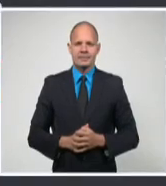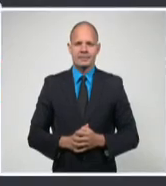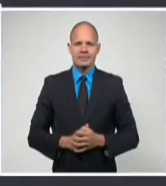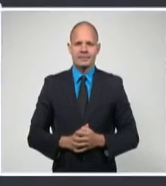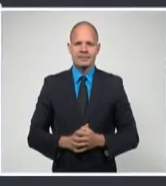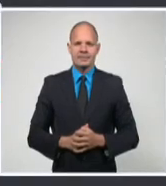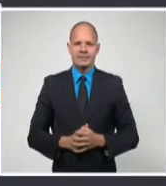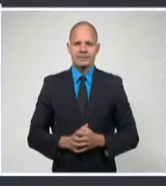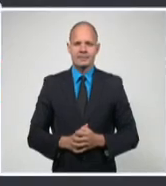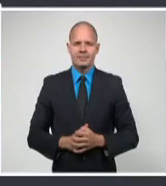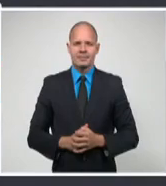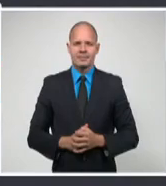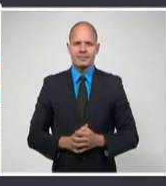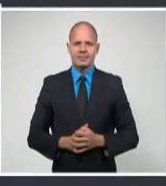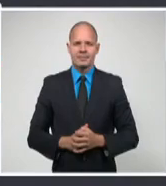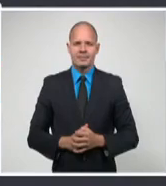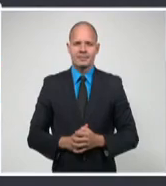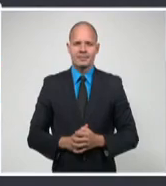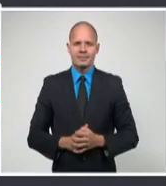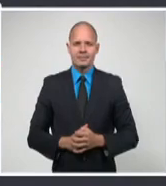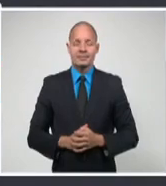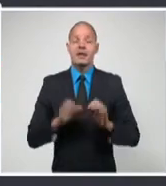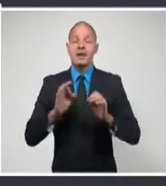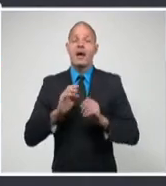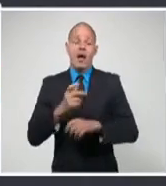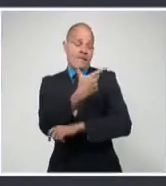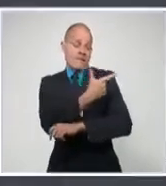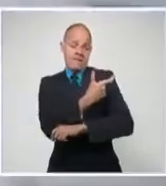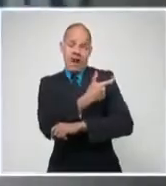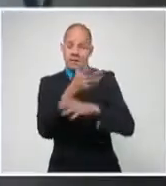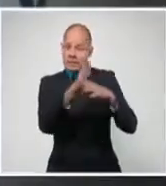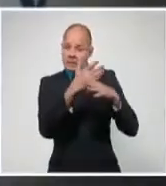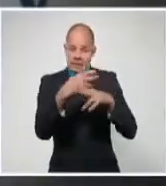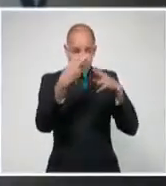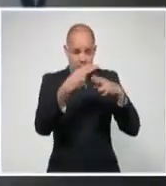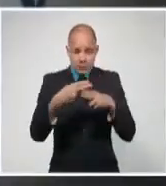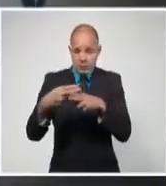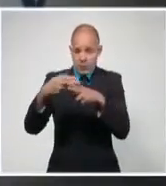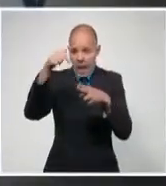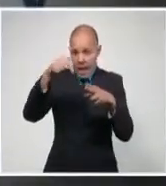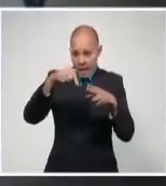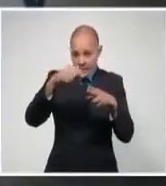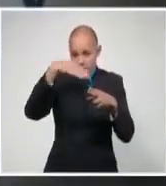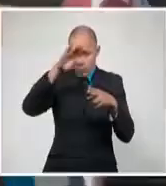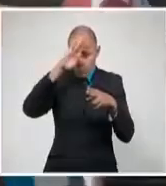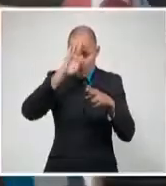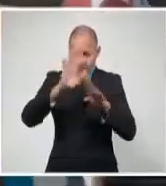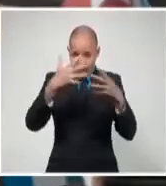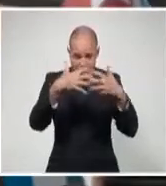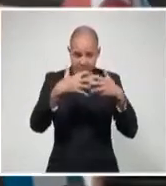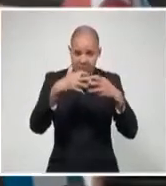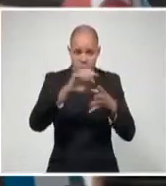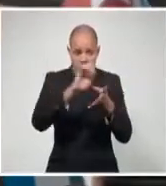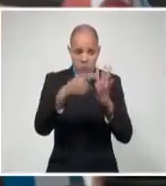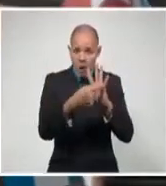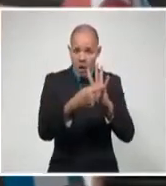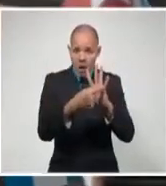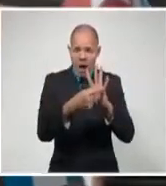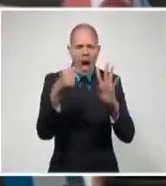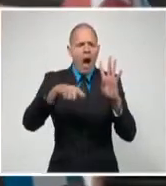Una de las grandes ventajas que tienen todas estas vacunas que están siendo desarrolladas en Cuba es la conocida seguridad que tienen las